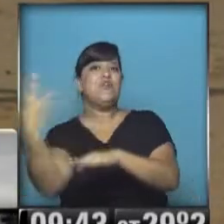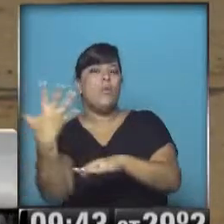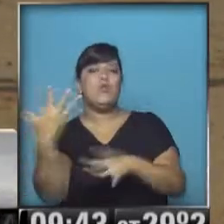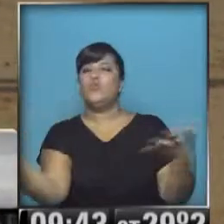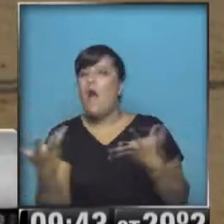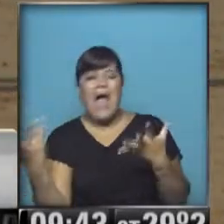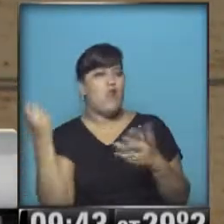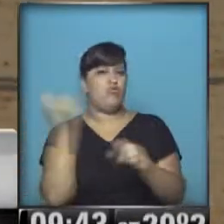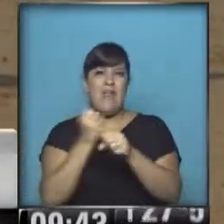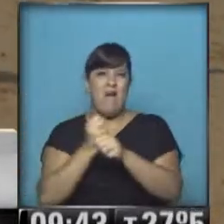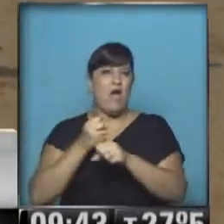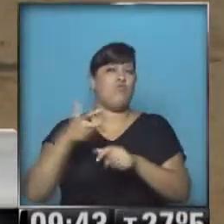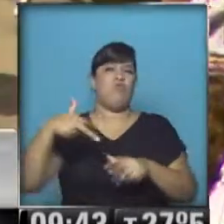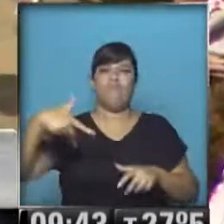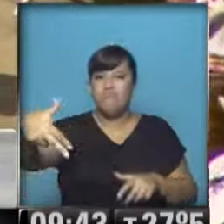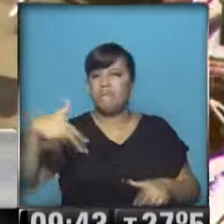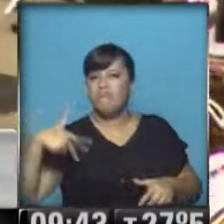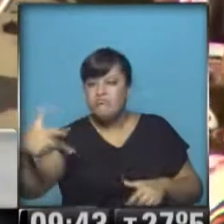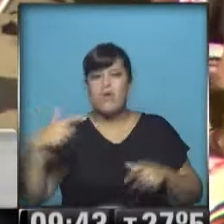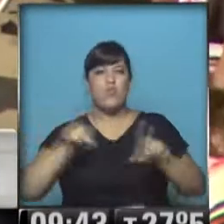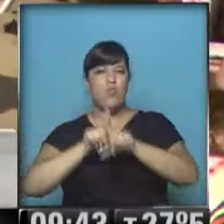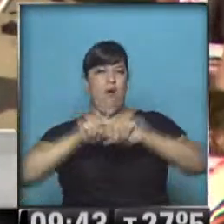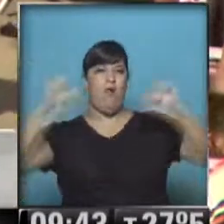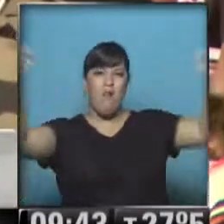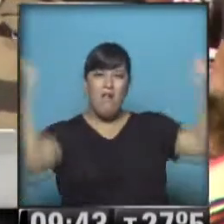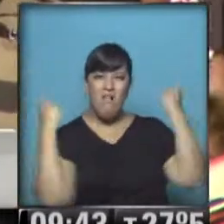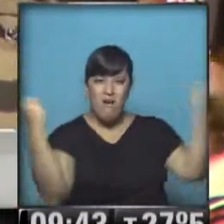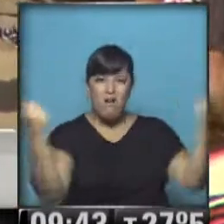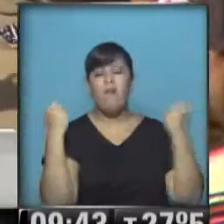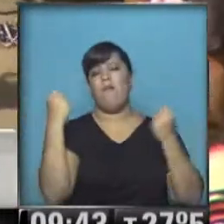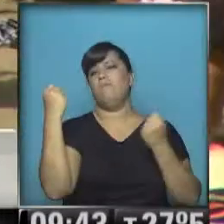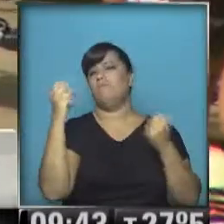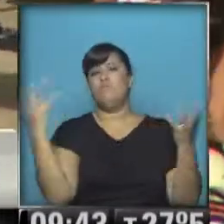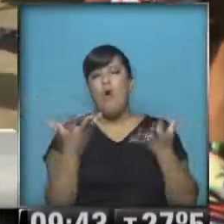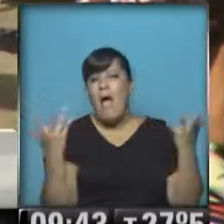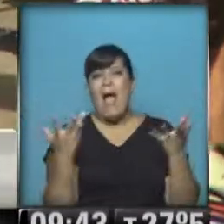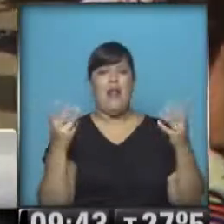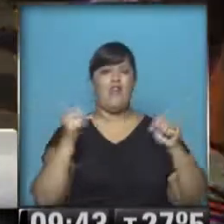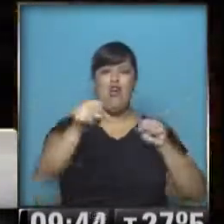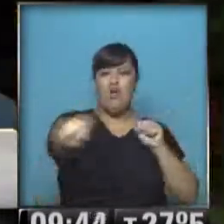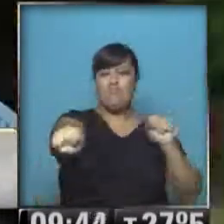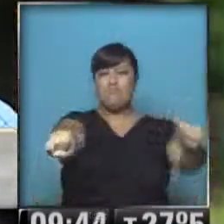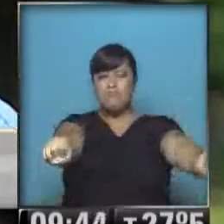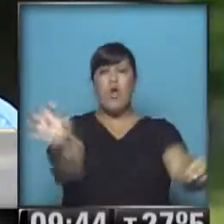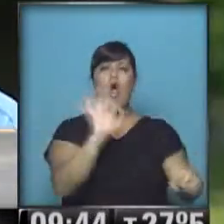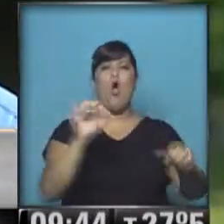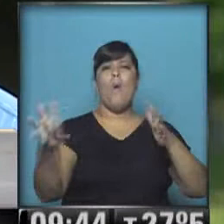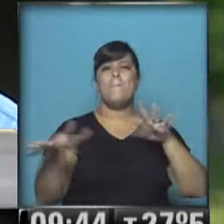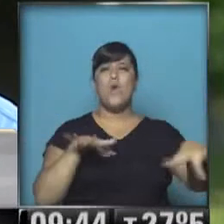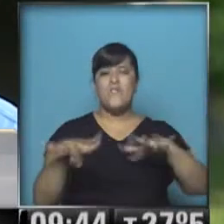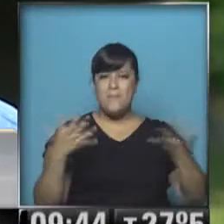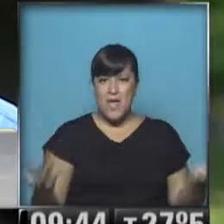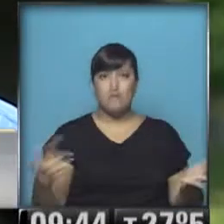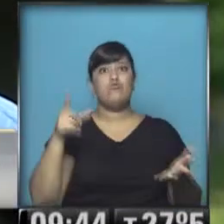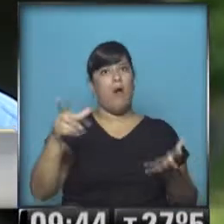algunos trabajos de elongación, es decir, de ejercicios de estiramientos o de movimiento, que